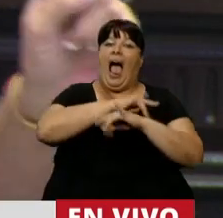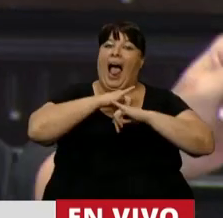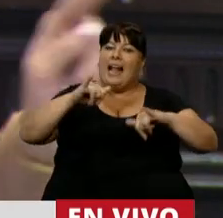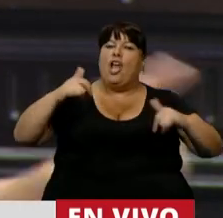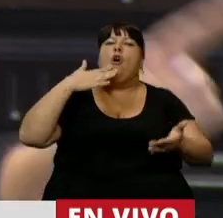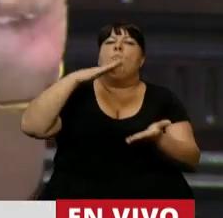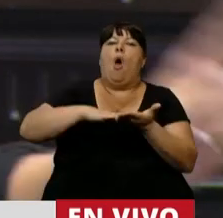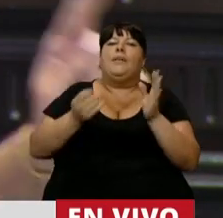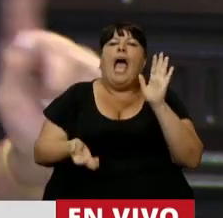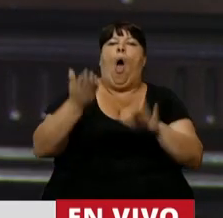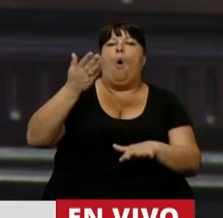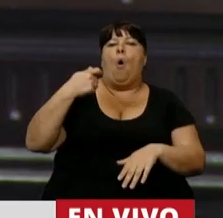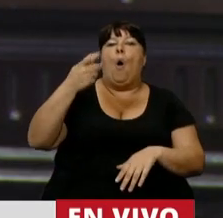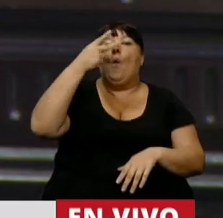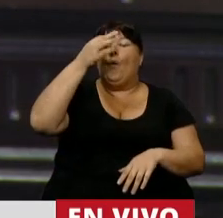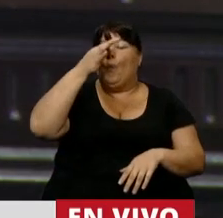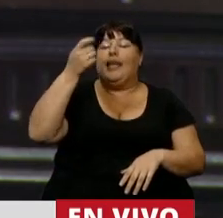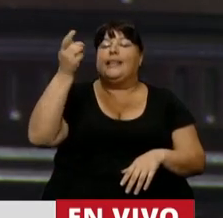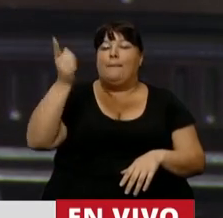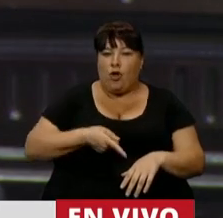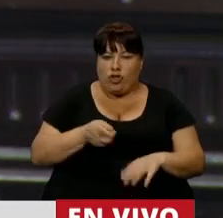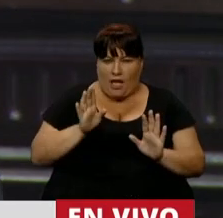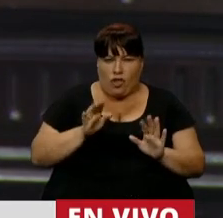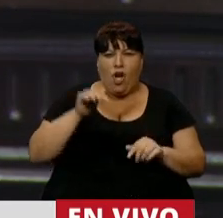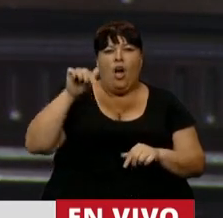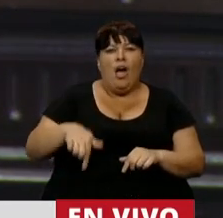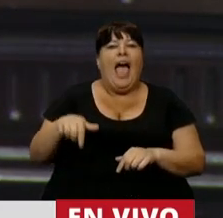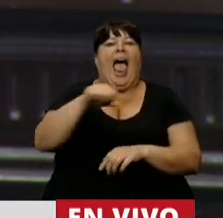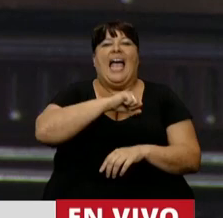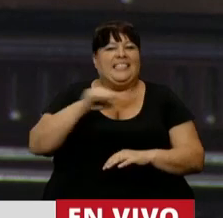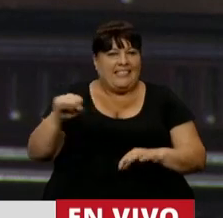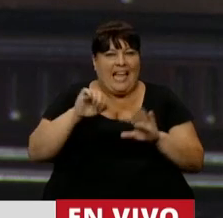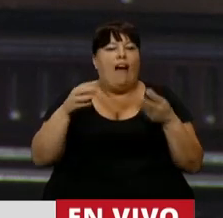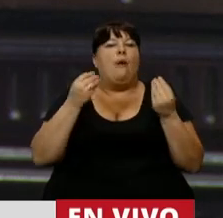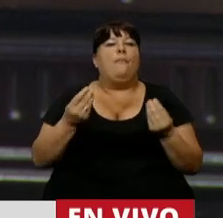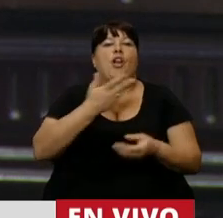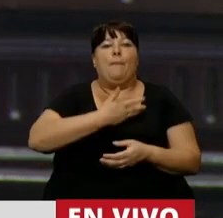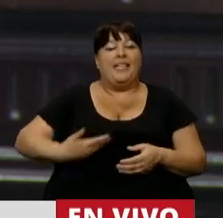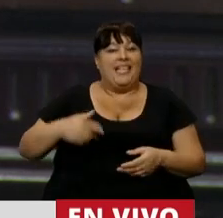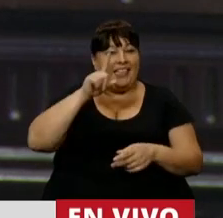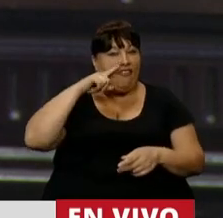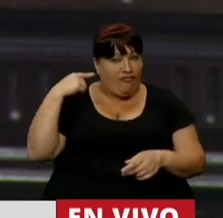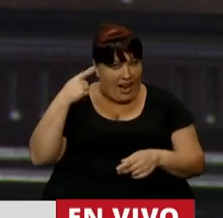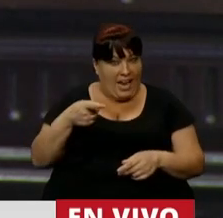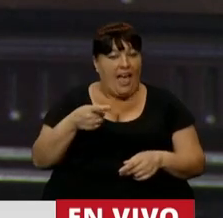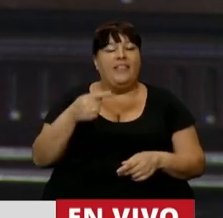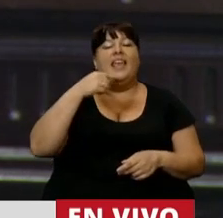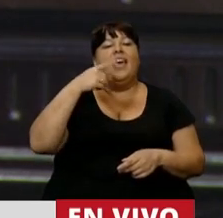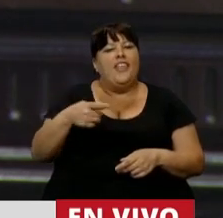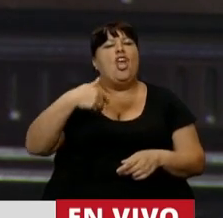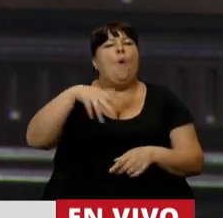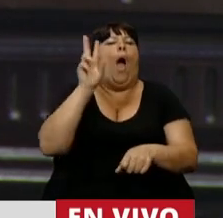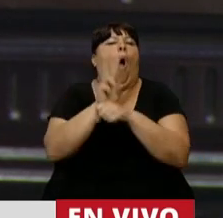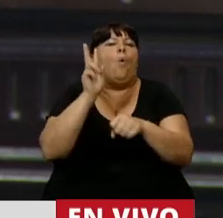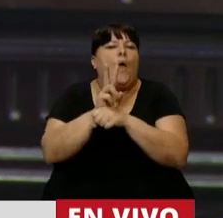campaña les prometió un aumento de un 20%. Estamos frente a una estafa porque el presidente Alberto Fernández dijo que iba